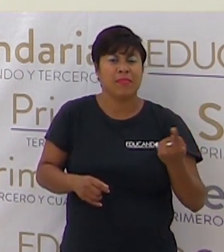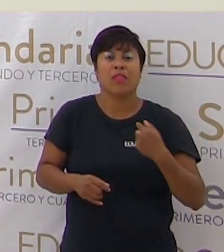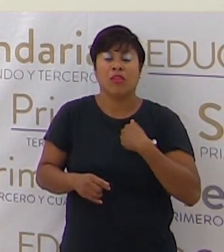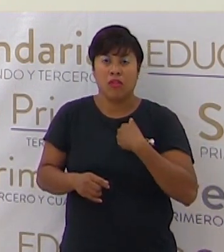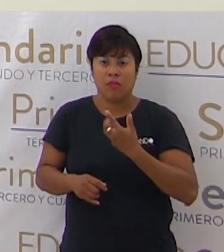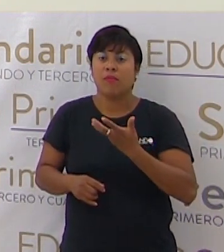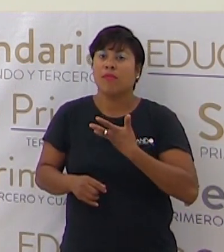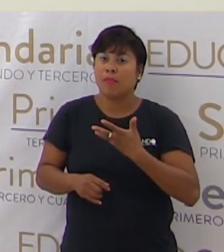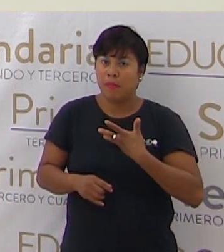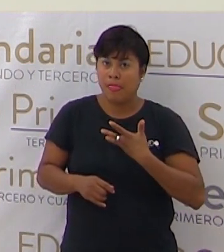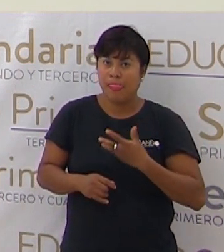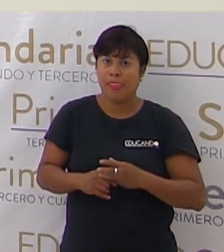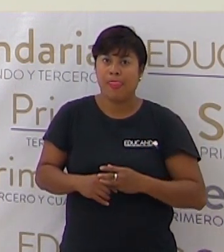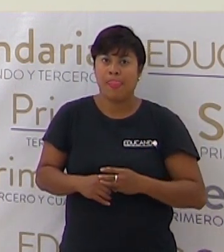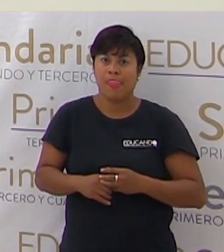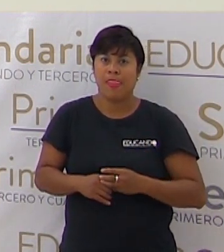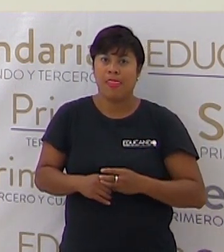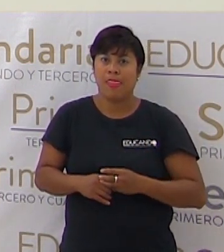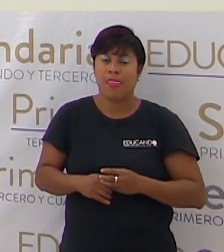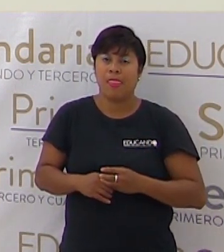Voy a obtener